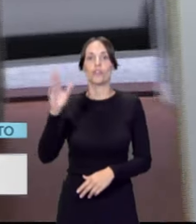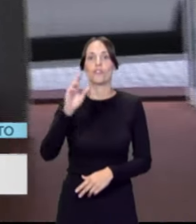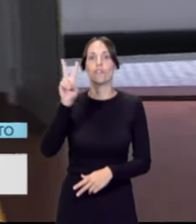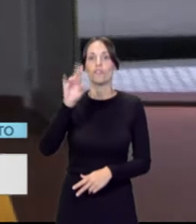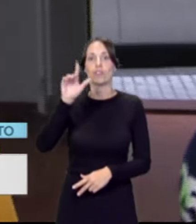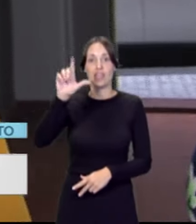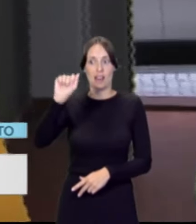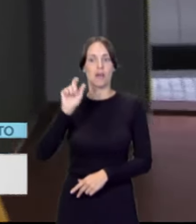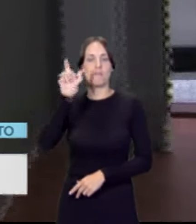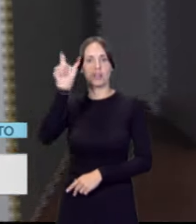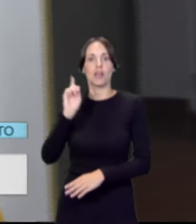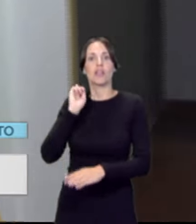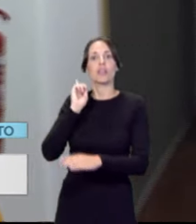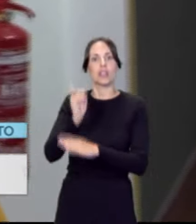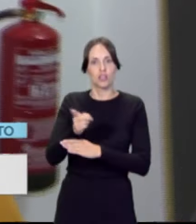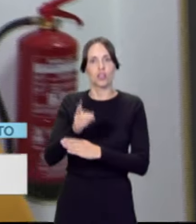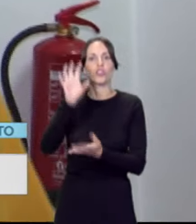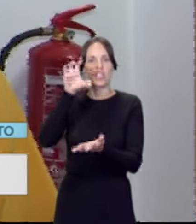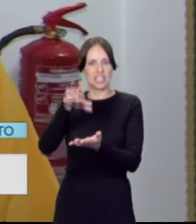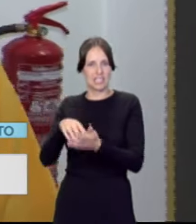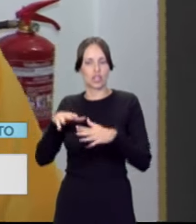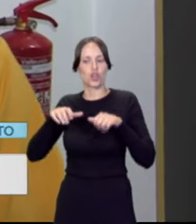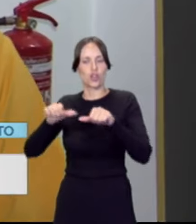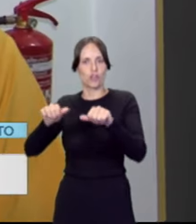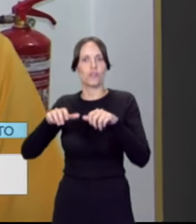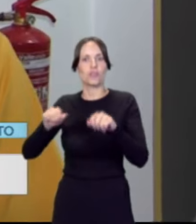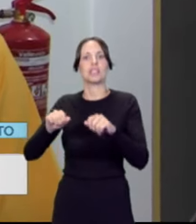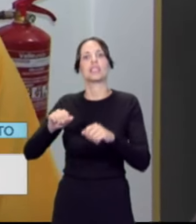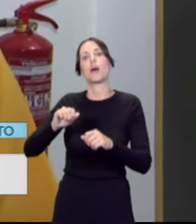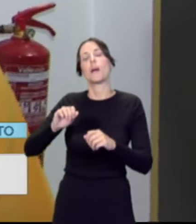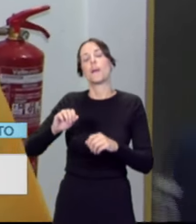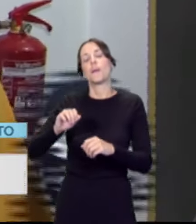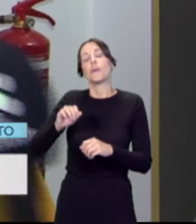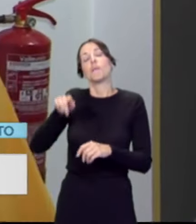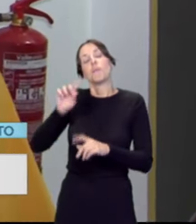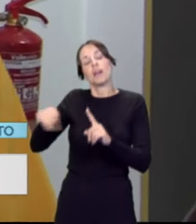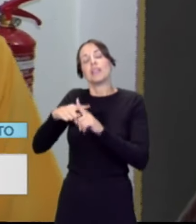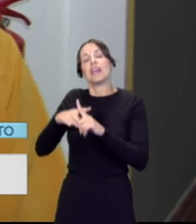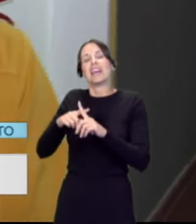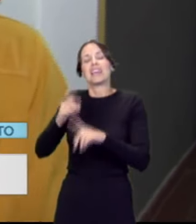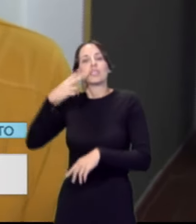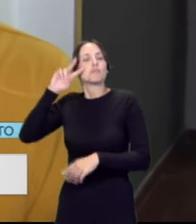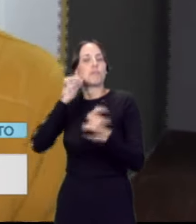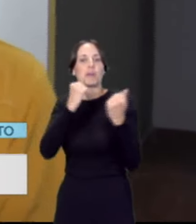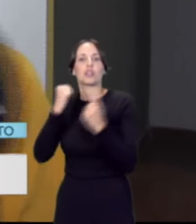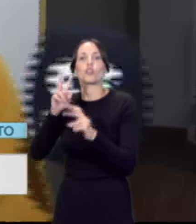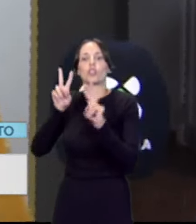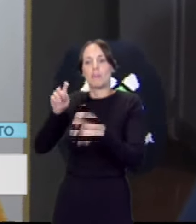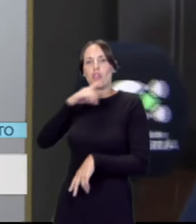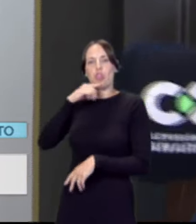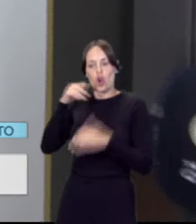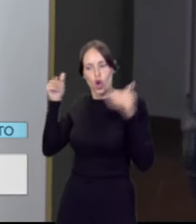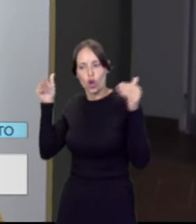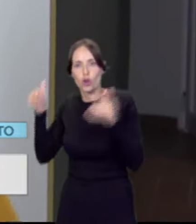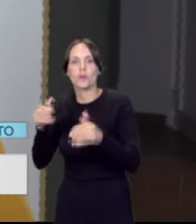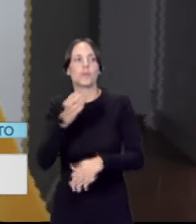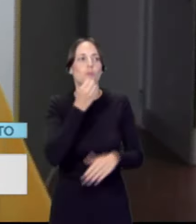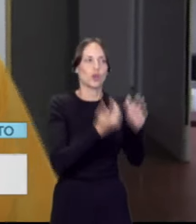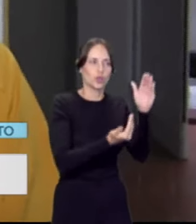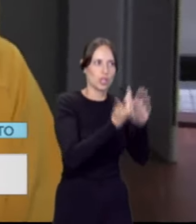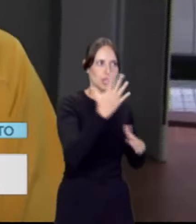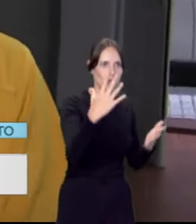director de Alfa Biopsicosocial y también es fisioterapeuta experto en dolor. Ancor, muy buenos días. Buenos días a todos. Primero, y lo más